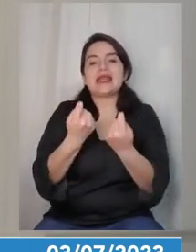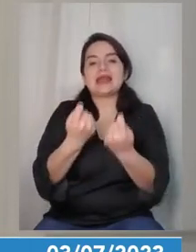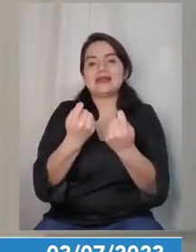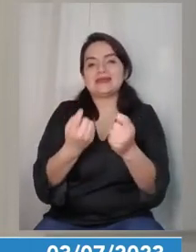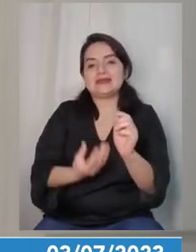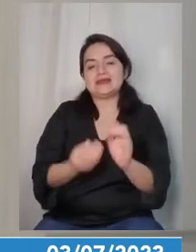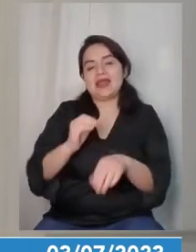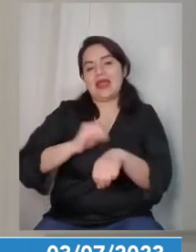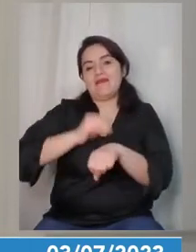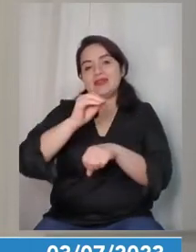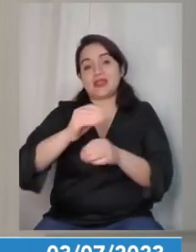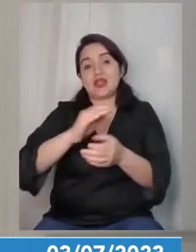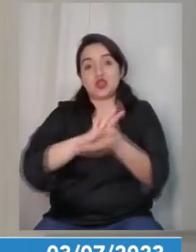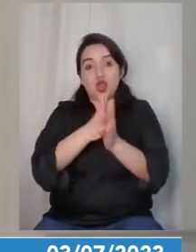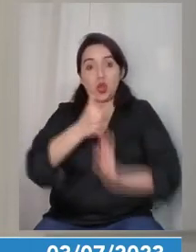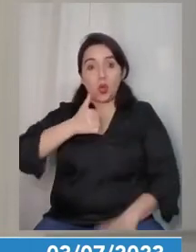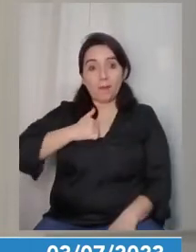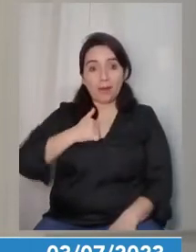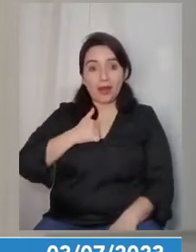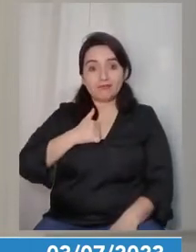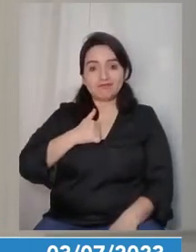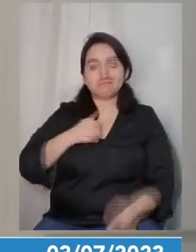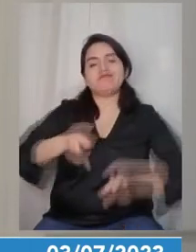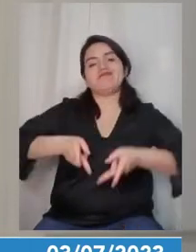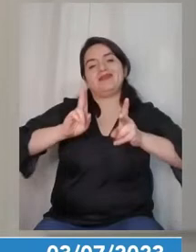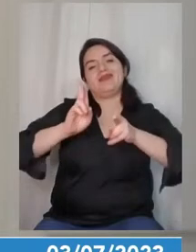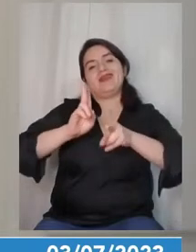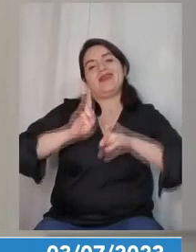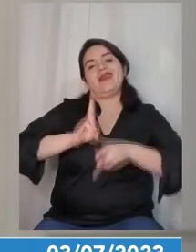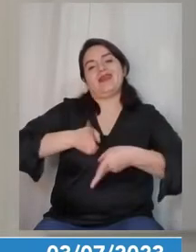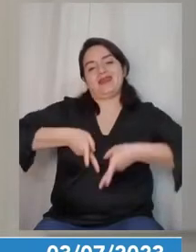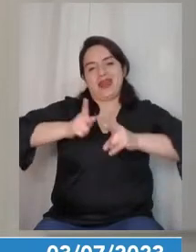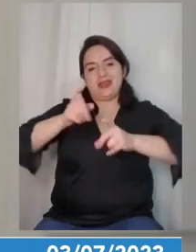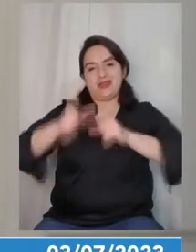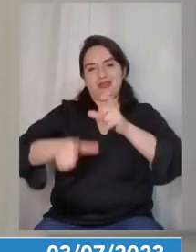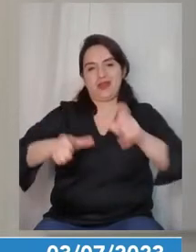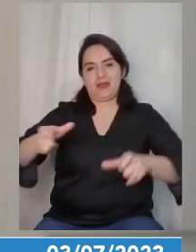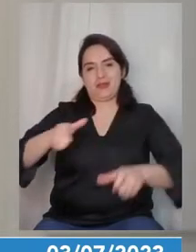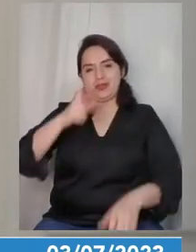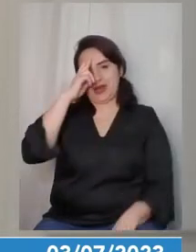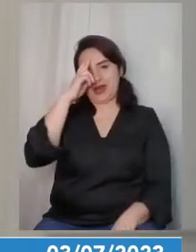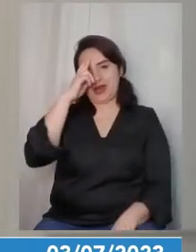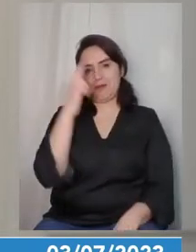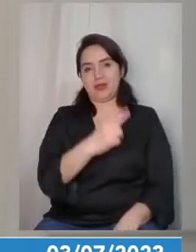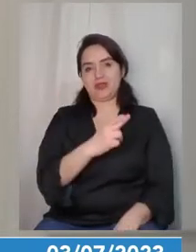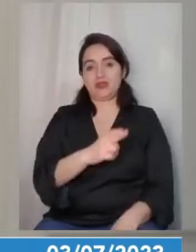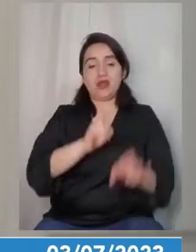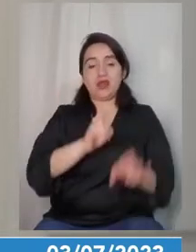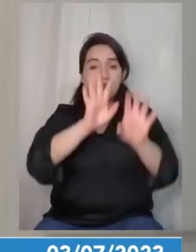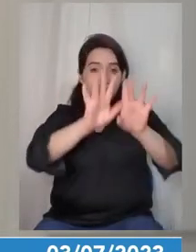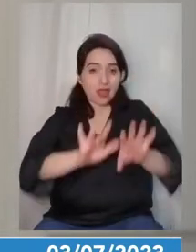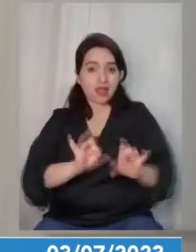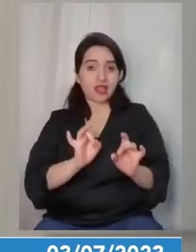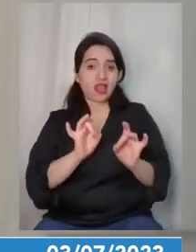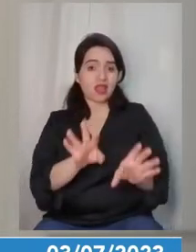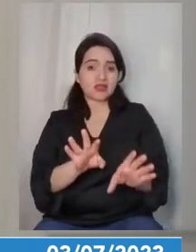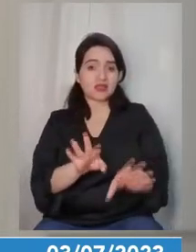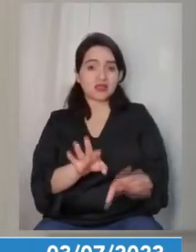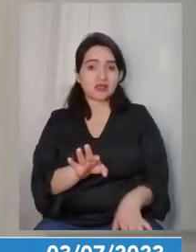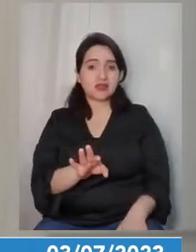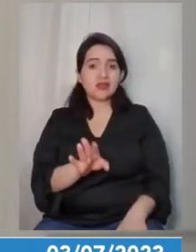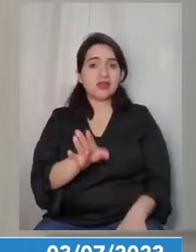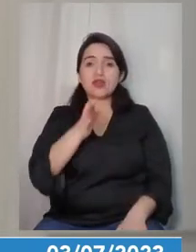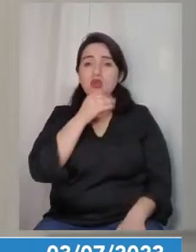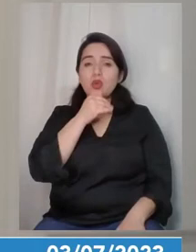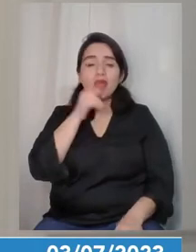realización de los derechos de las personas. Pero tal como está redactado, me parece que no tiene un propósito